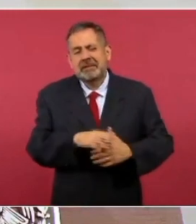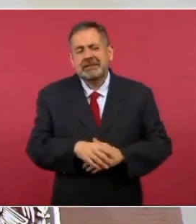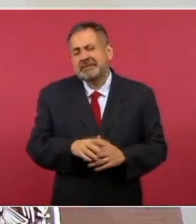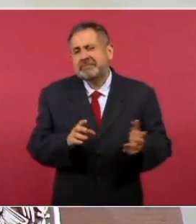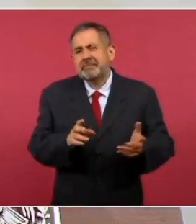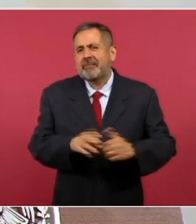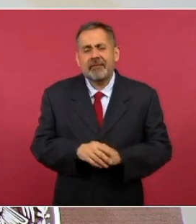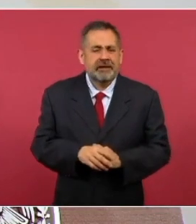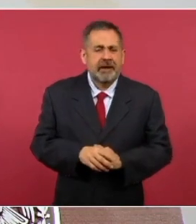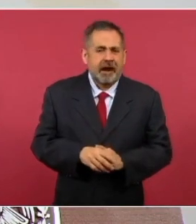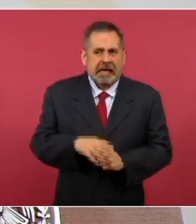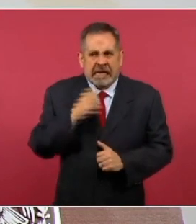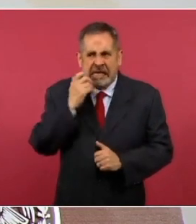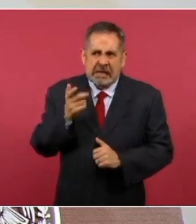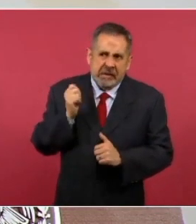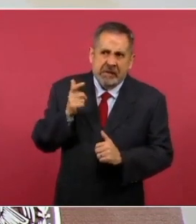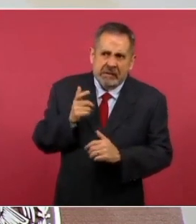Eso que